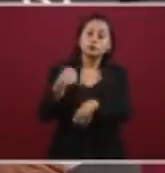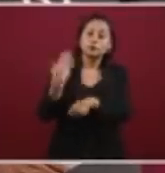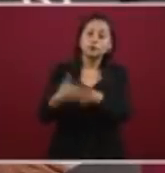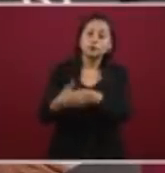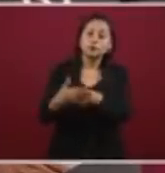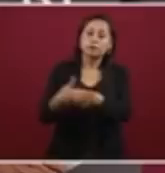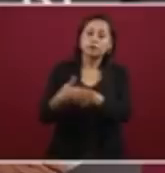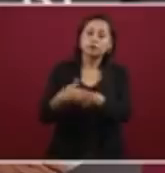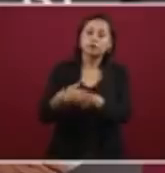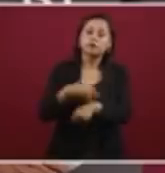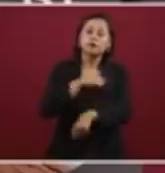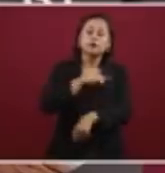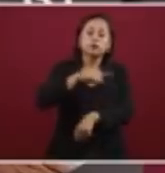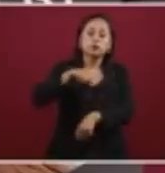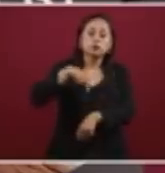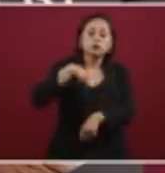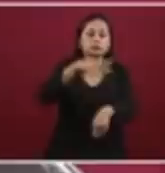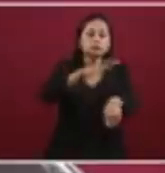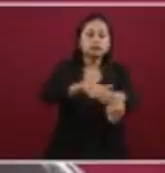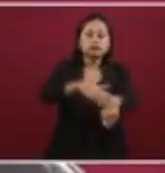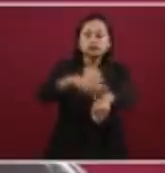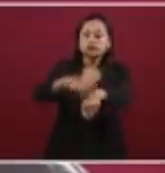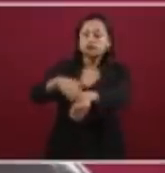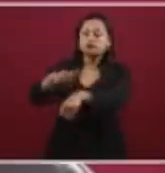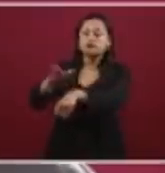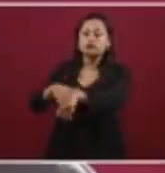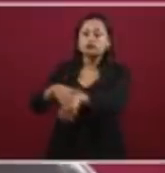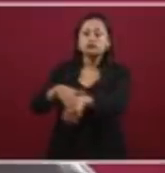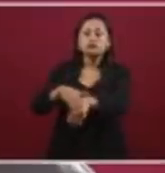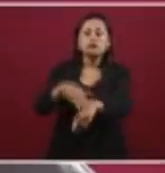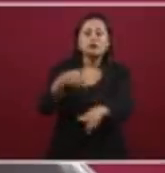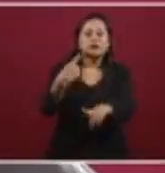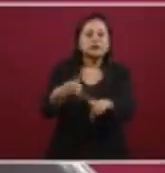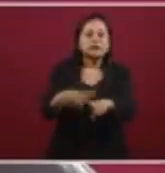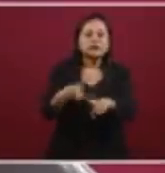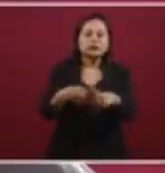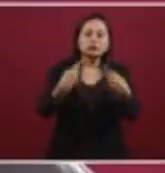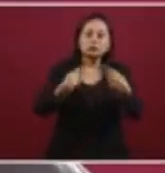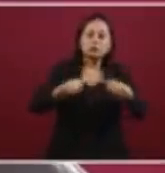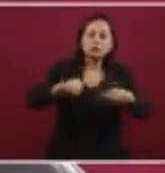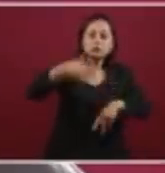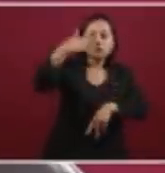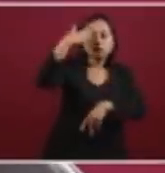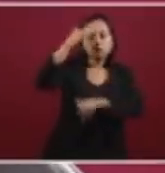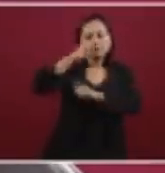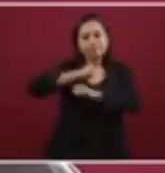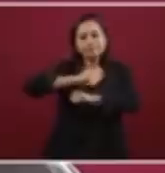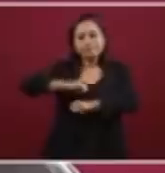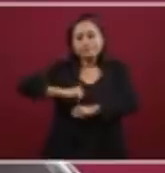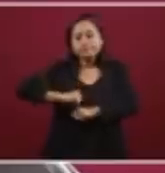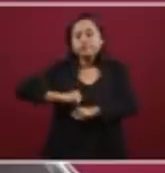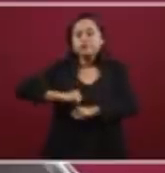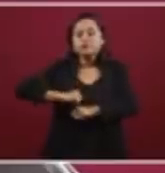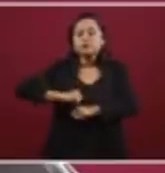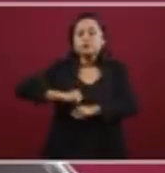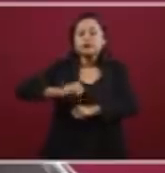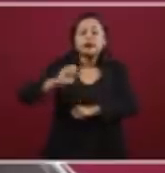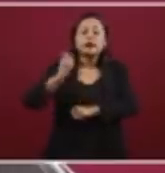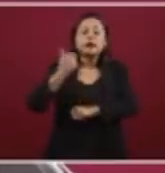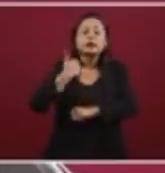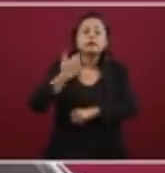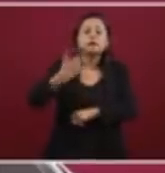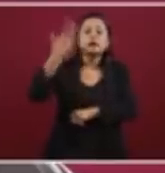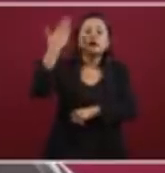citar a todas y cada una de aquellas personas funcionarios públicos que en ese entonces tenían un